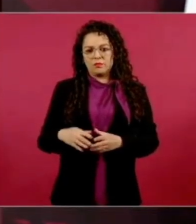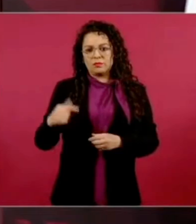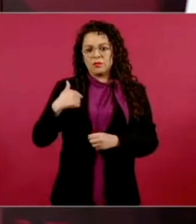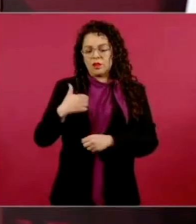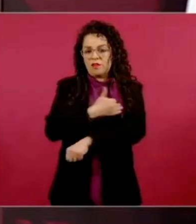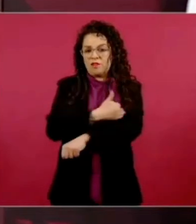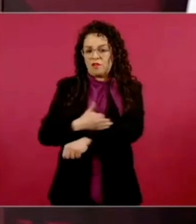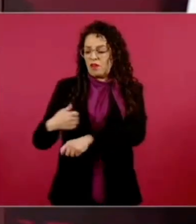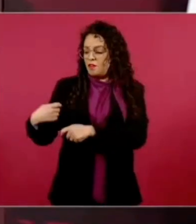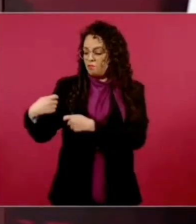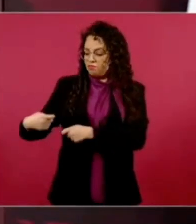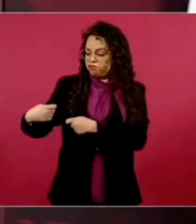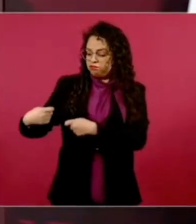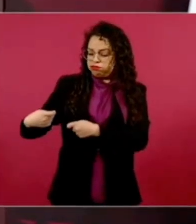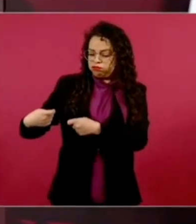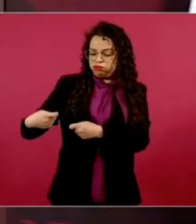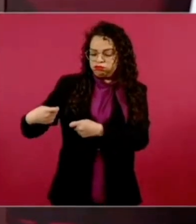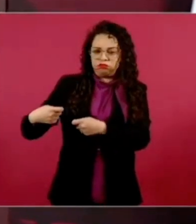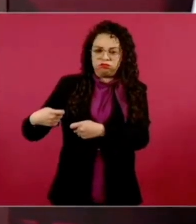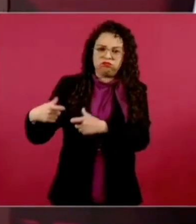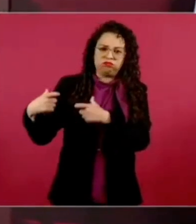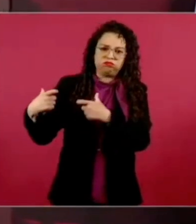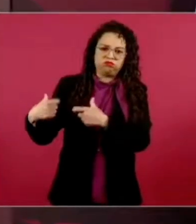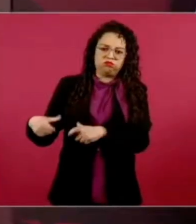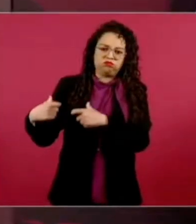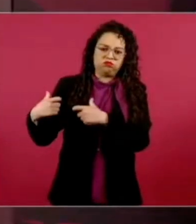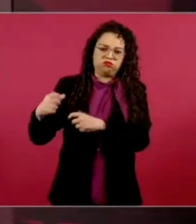a la moronga azul.